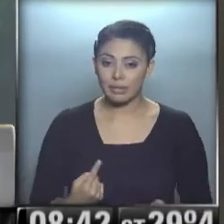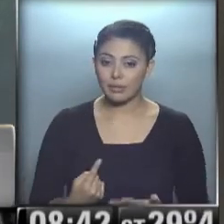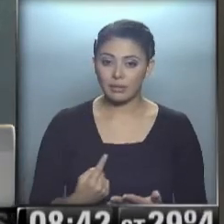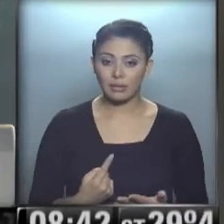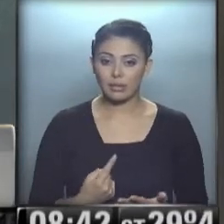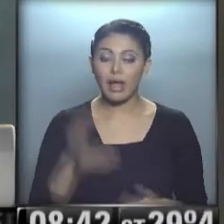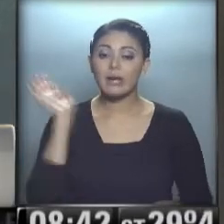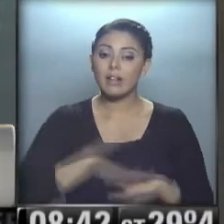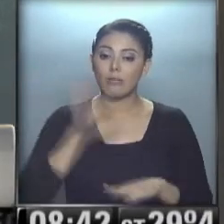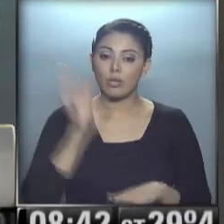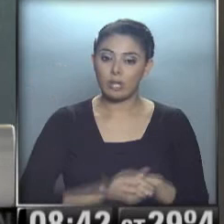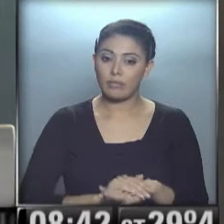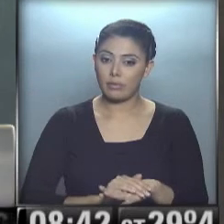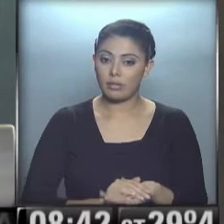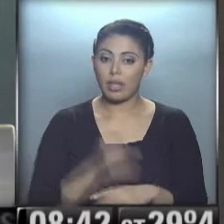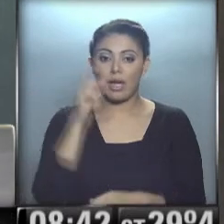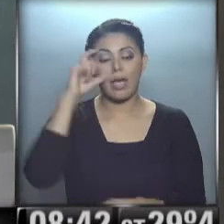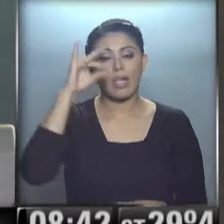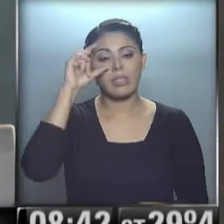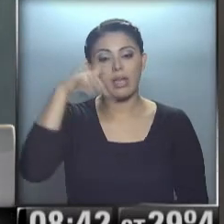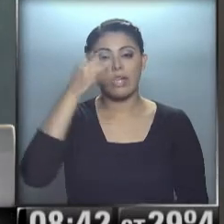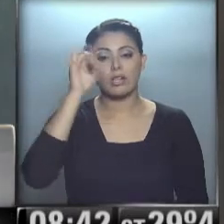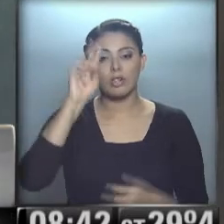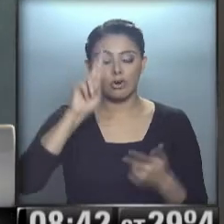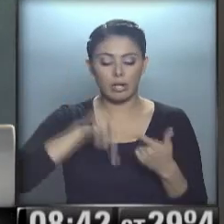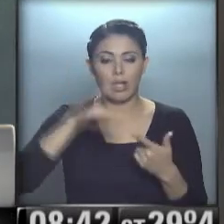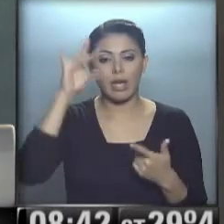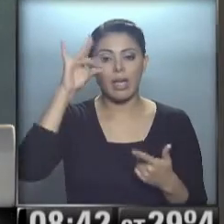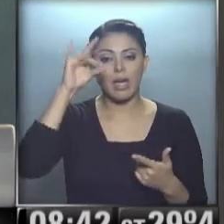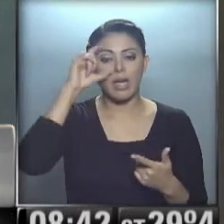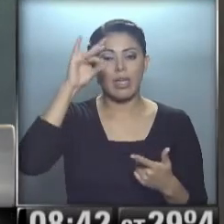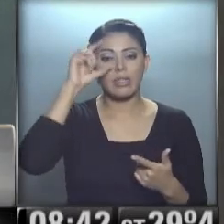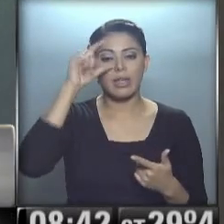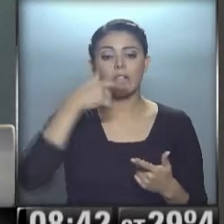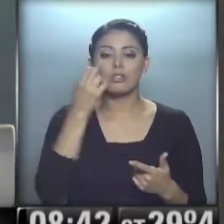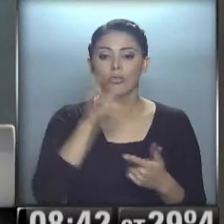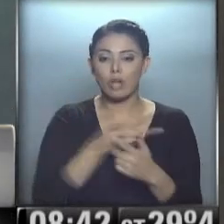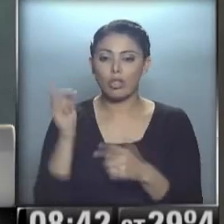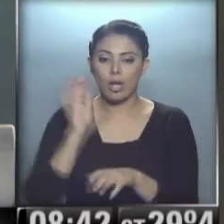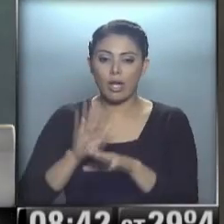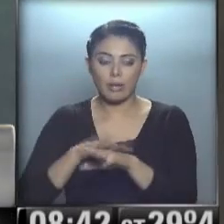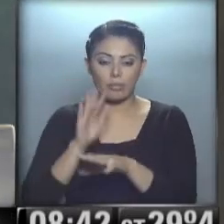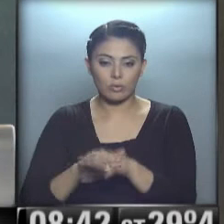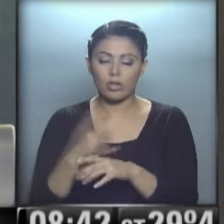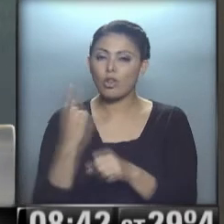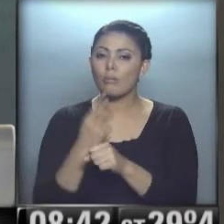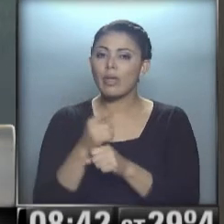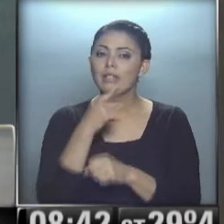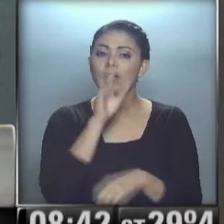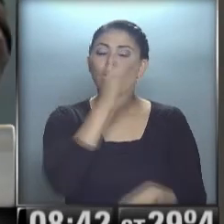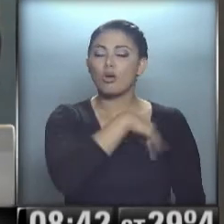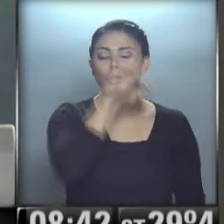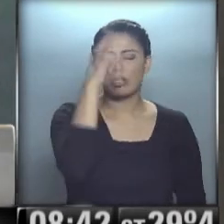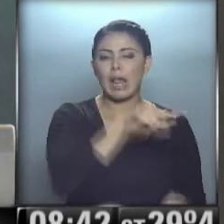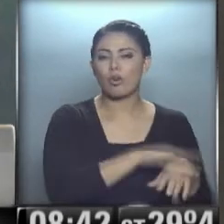la responsabilidad corresponde a Edenor y Edesur, que son las empresas concesionarias. Por lo tanto, no puede endilgarse la responsabilidad al gobierno